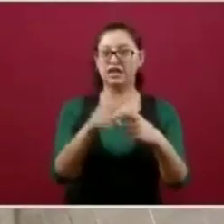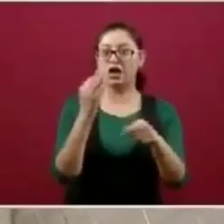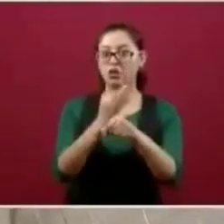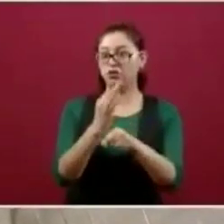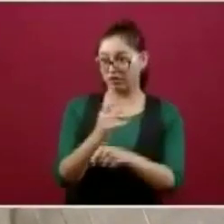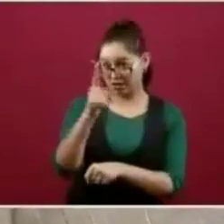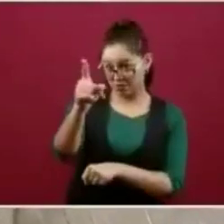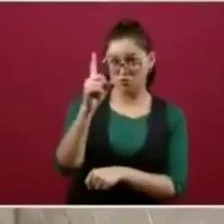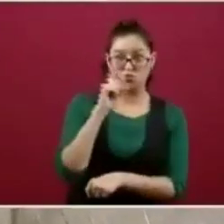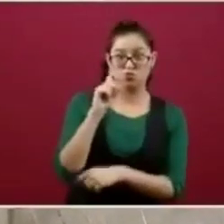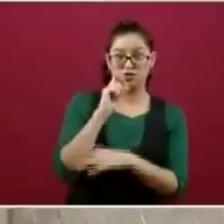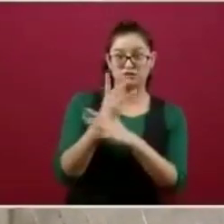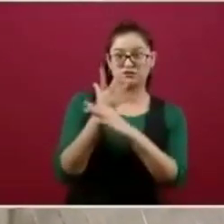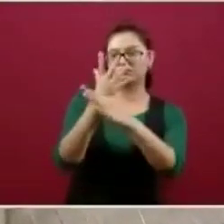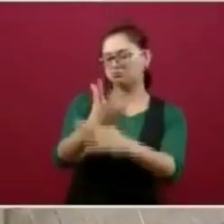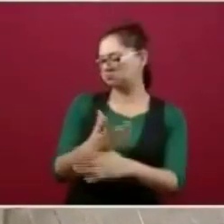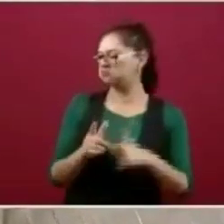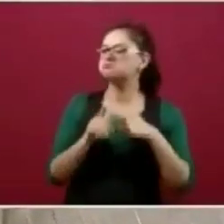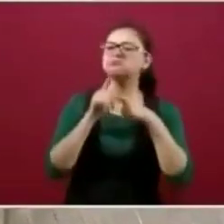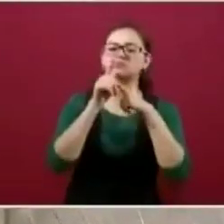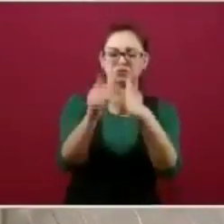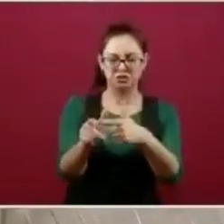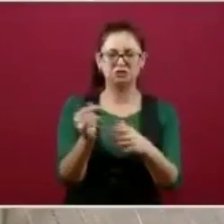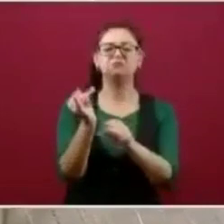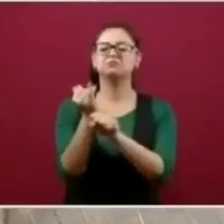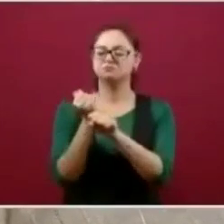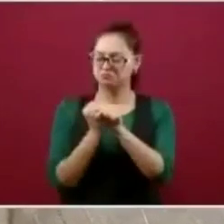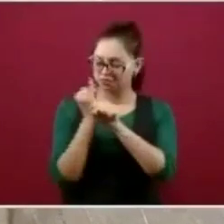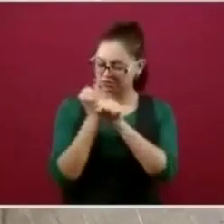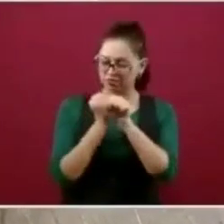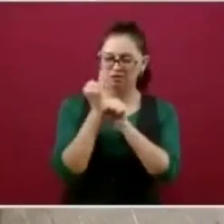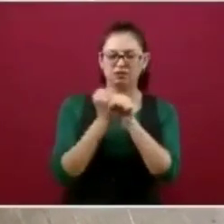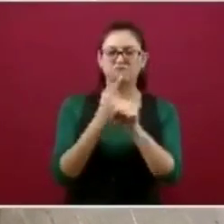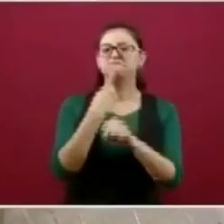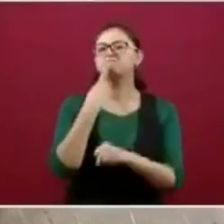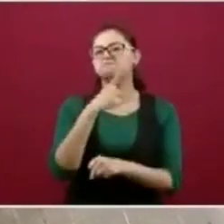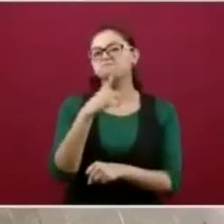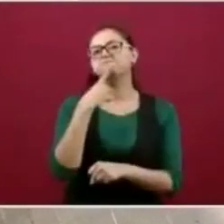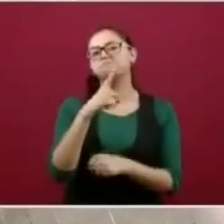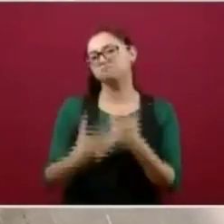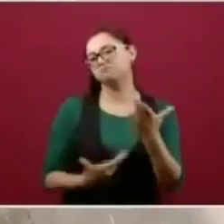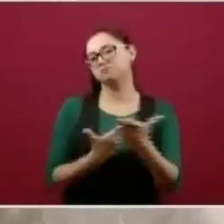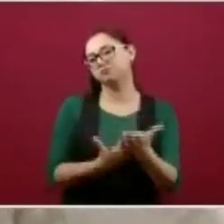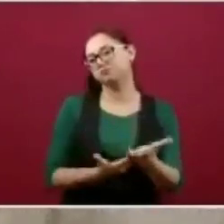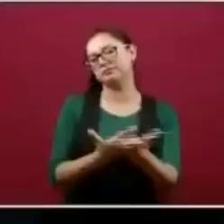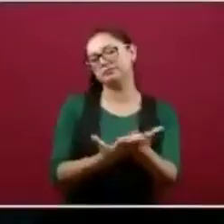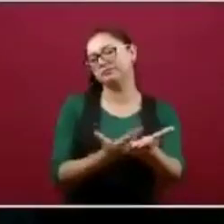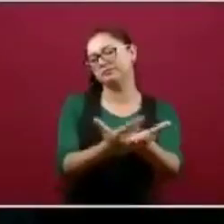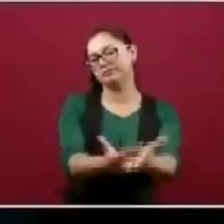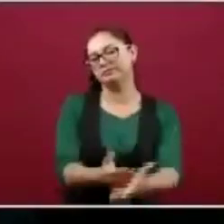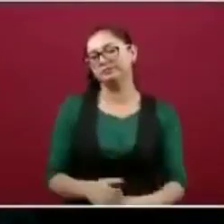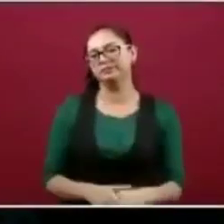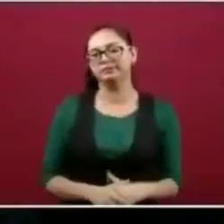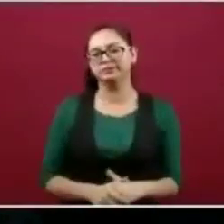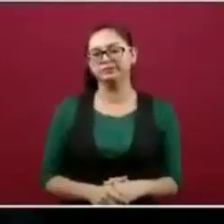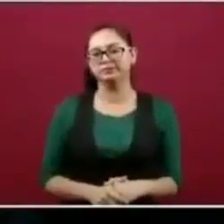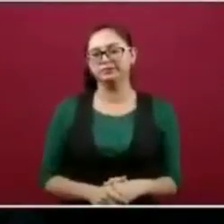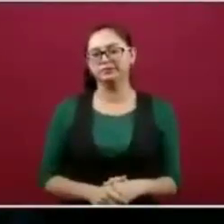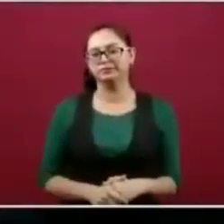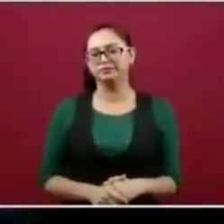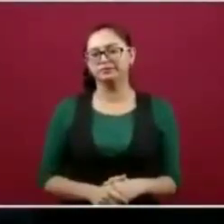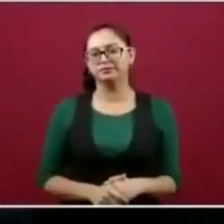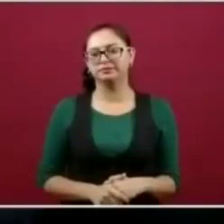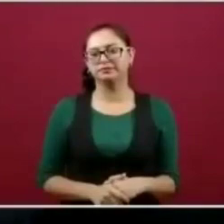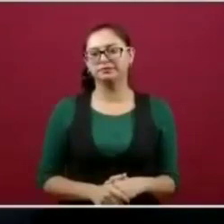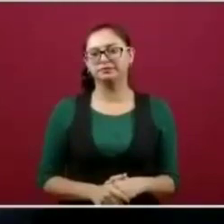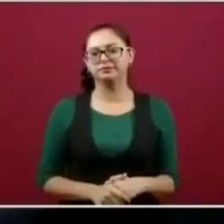compañera, efectivamente, y ya estamos haciendo las investigaciones y vamos a presentar las denuncias correspondientes. ¿Qué porcentaje